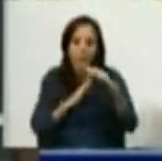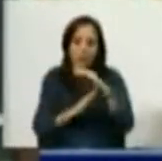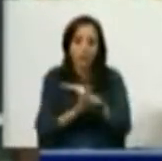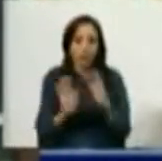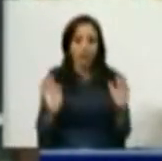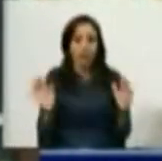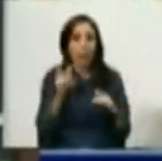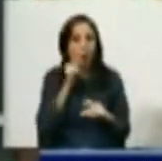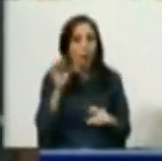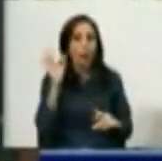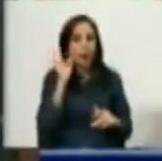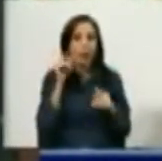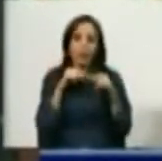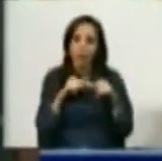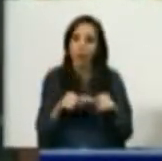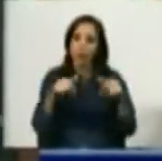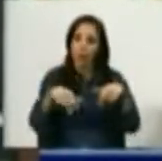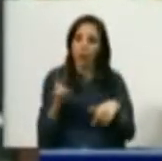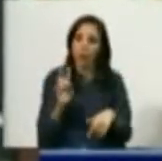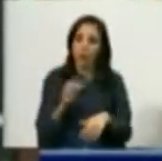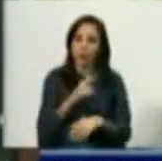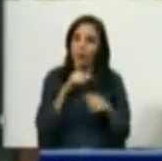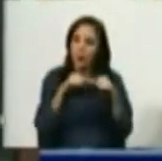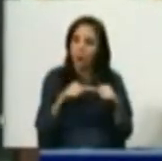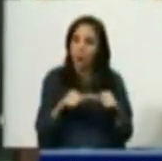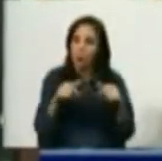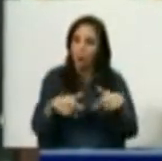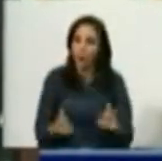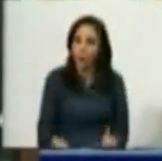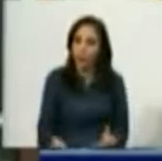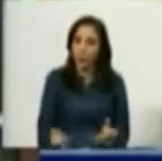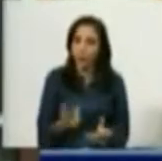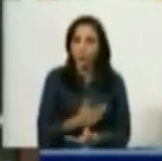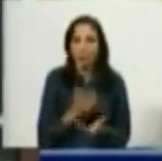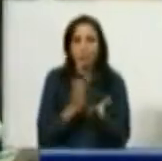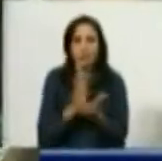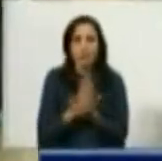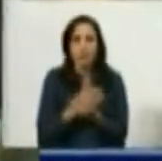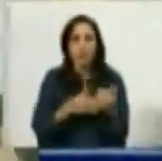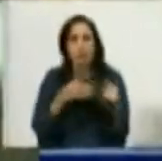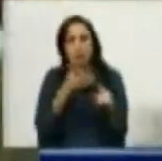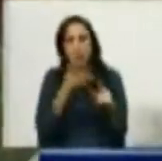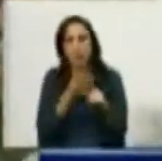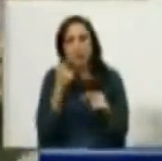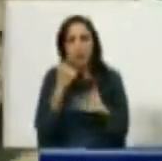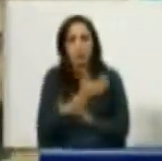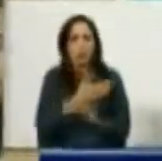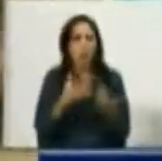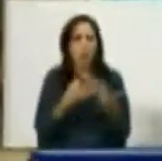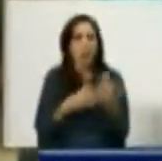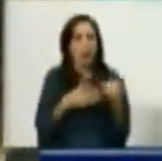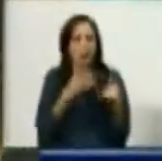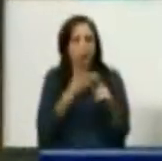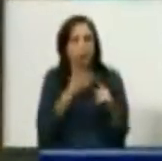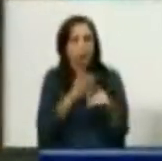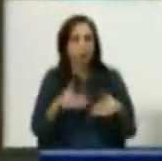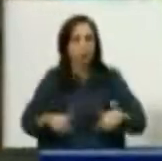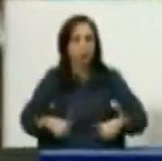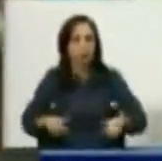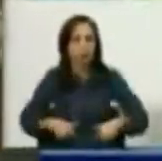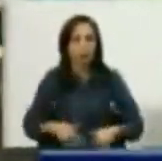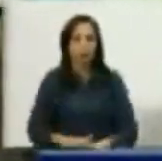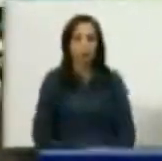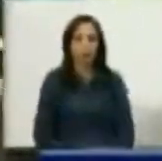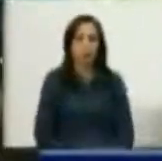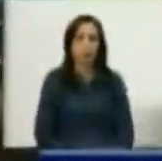y las mejores se habían quedado aquí en Venezuela luchar que son los que no se rinden los que batallan los que perseveran y los que